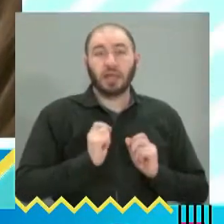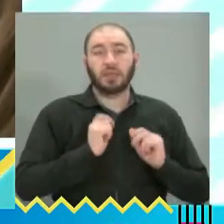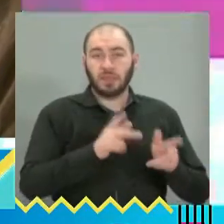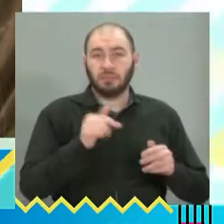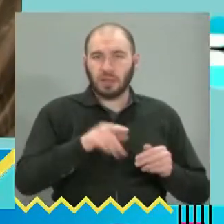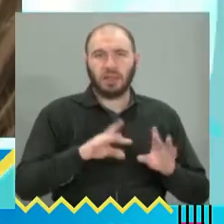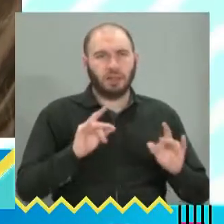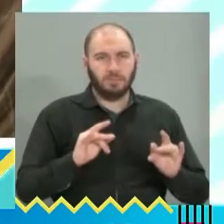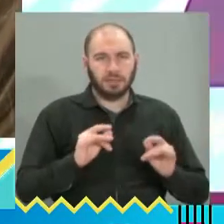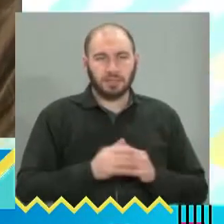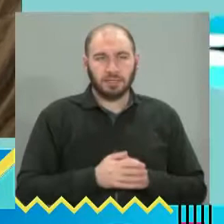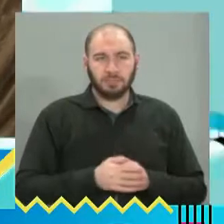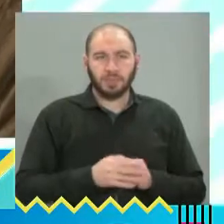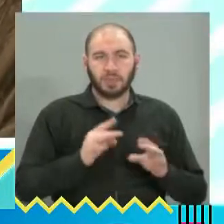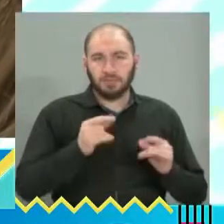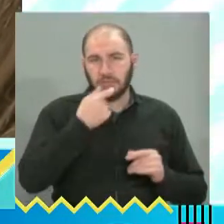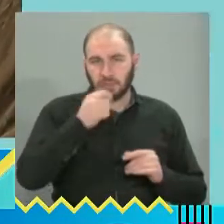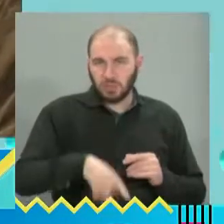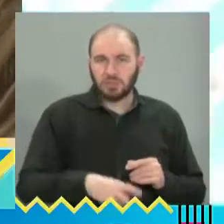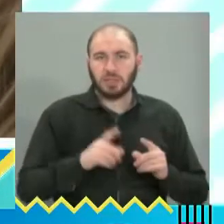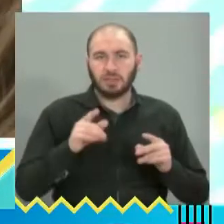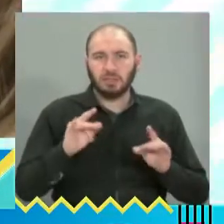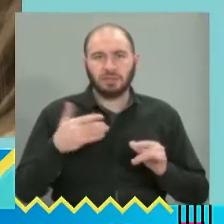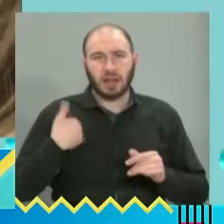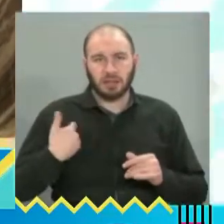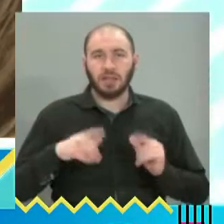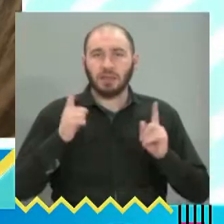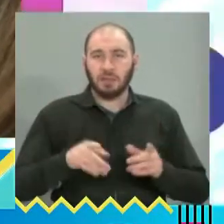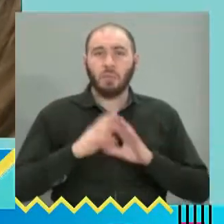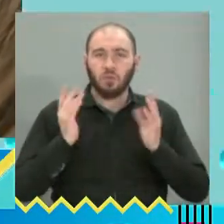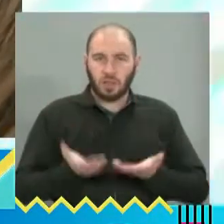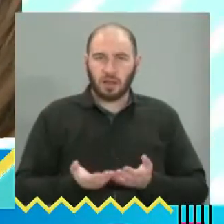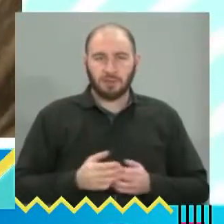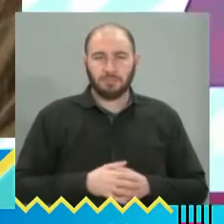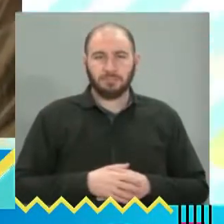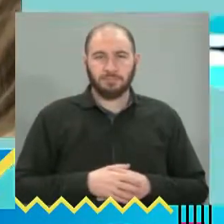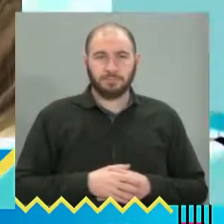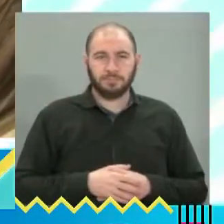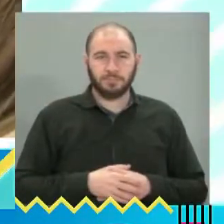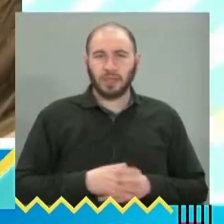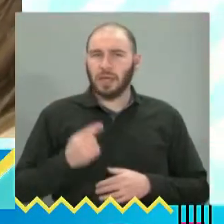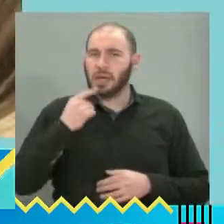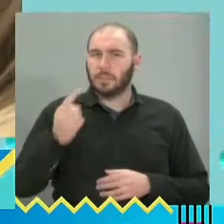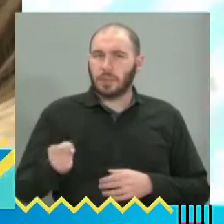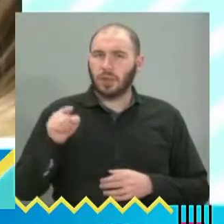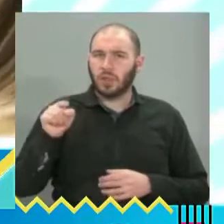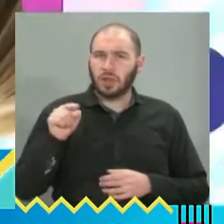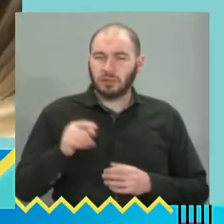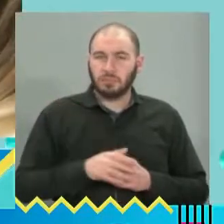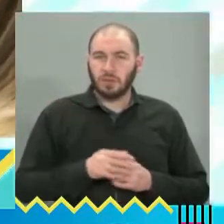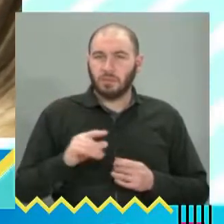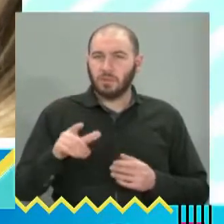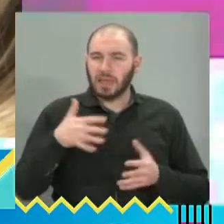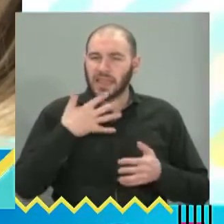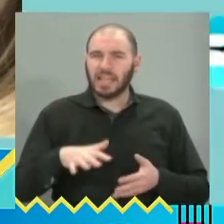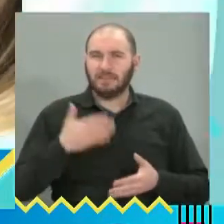totalmente compleja, es compleja acá en Mendoza, es compleja en la Argentina y es compleja a nivel mundial. Bien, y se aborda desde entendiéndola